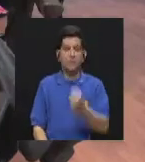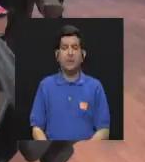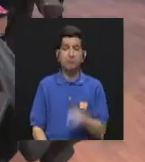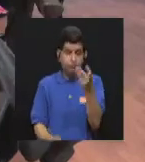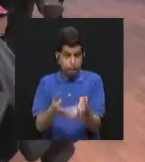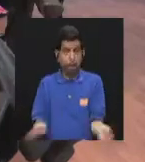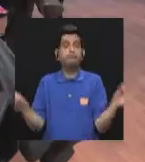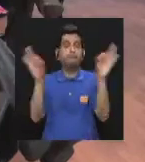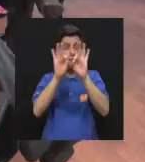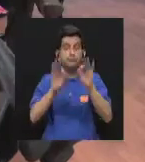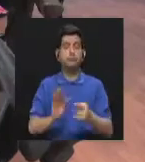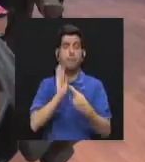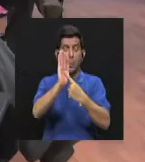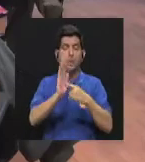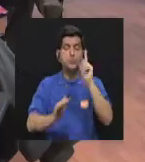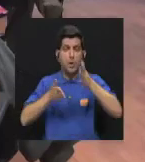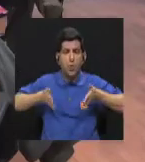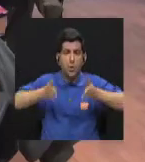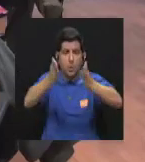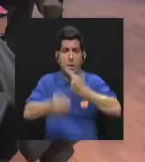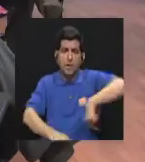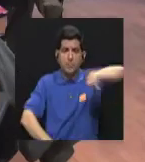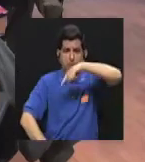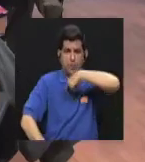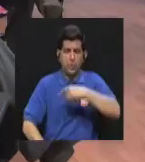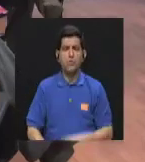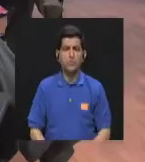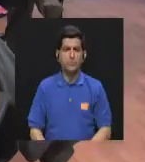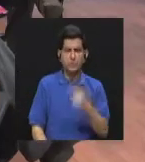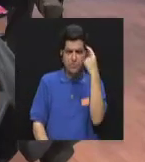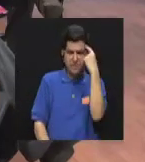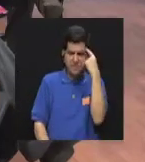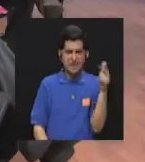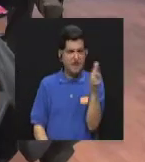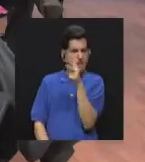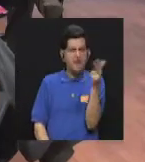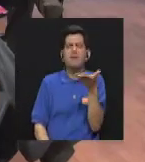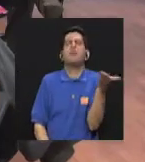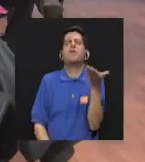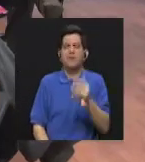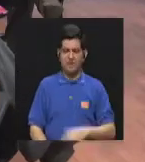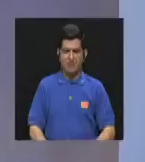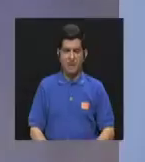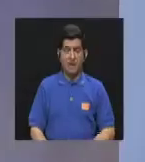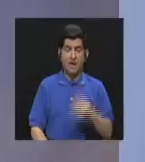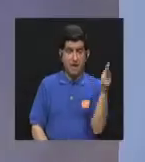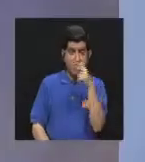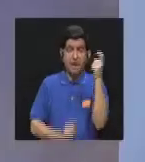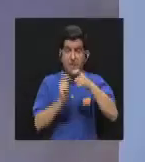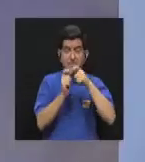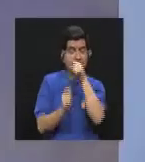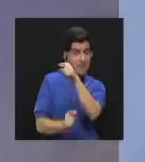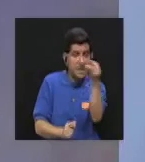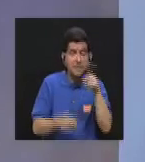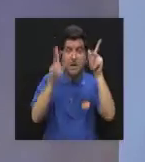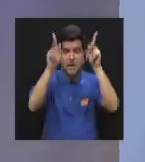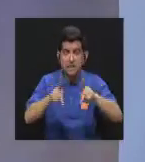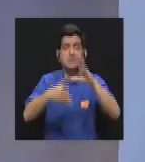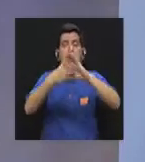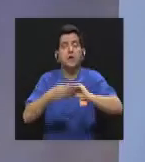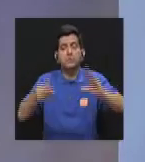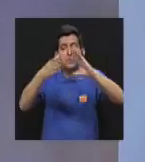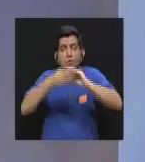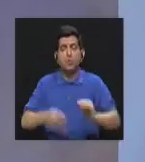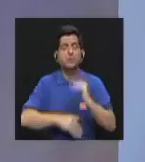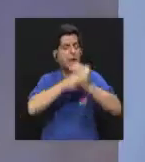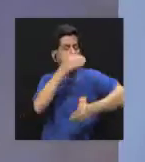porque esto nos dicta un norte hacia dónde es qué fue lo que grabamos. Grabamos exactamente a ellos